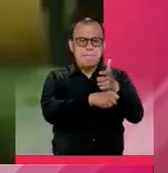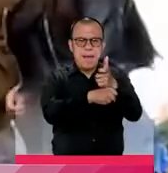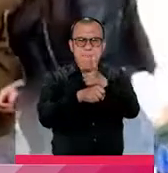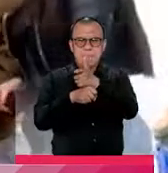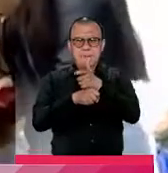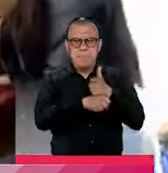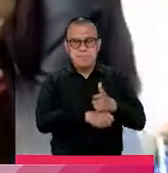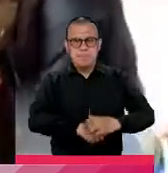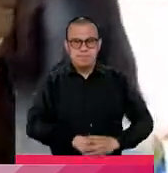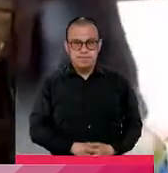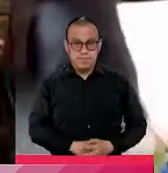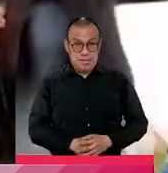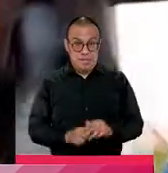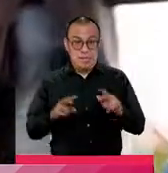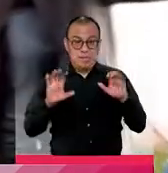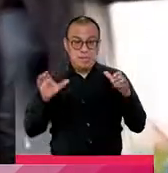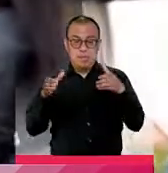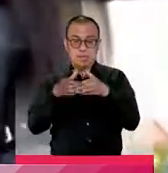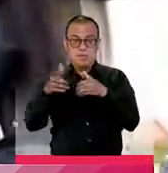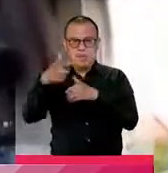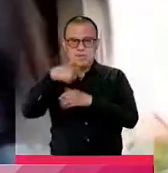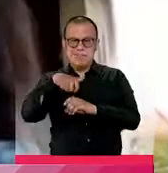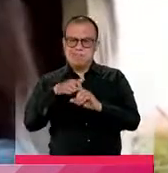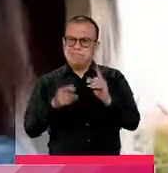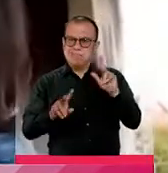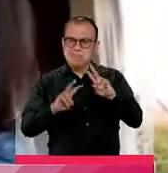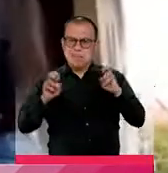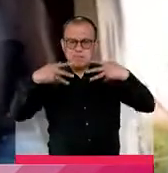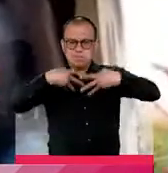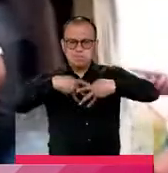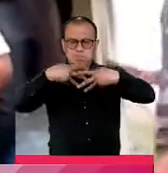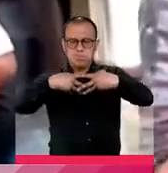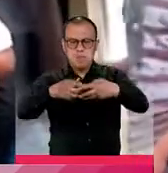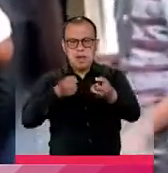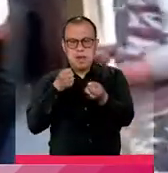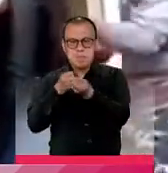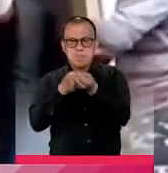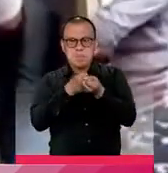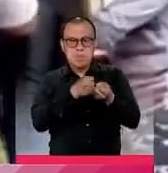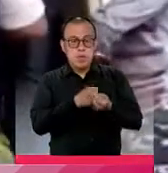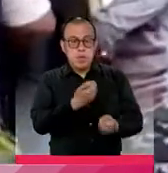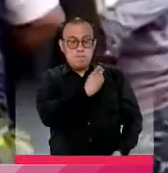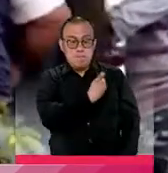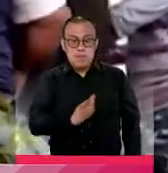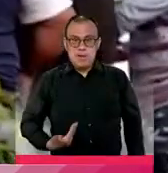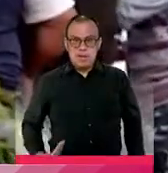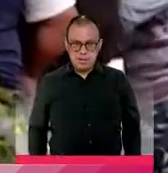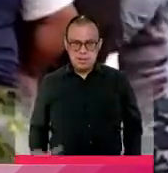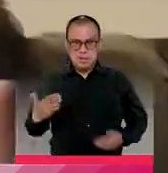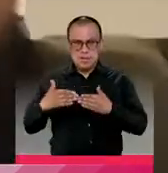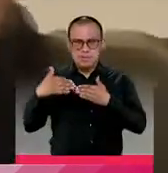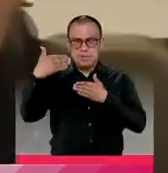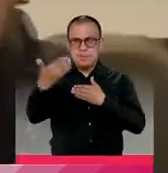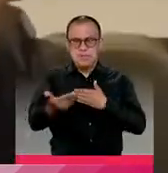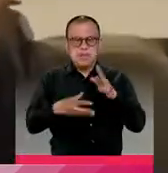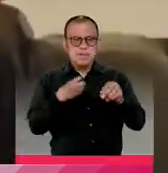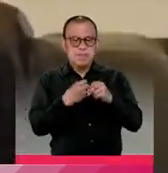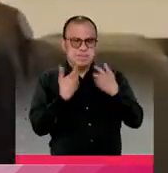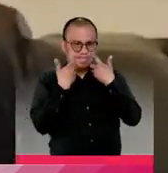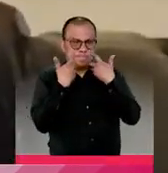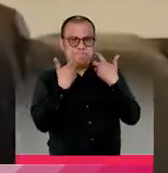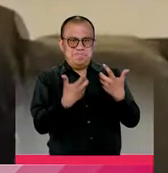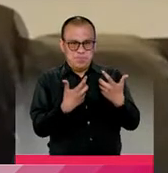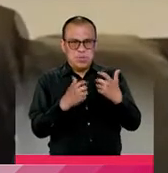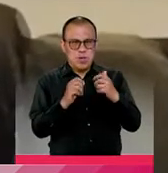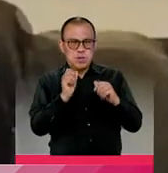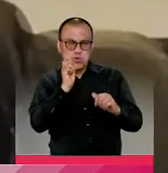manifestantes. El senador Antonio Sanguino cuestionó las manifestaciones de apoyo del presidente de la República luego de los hechos. Y ofende a las víctimas